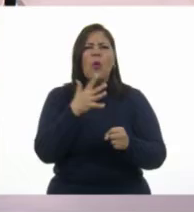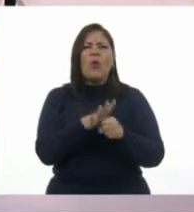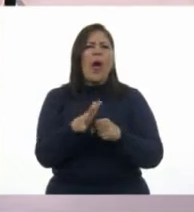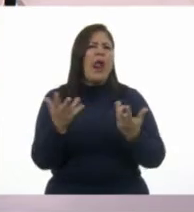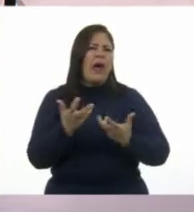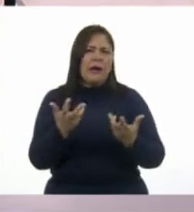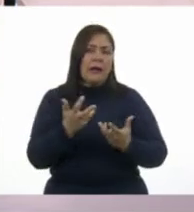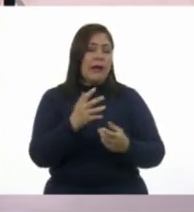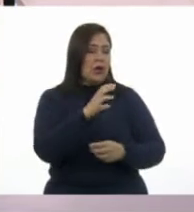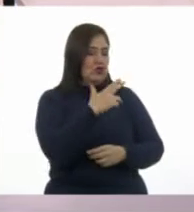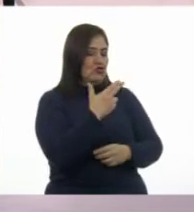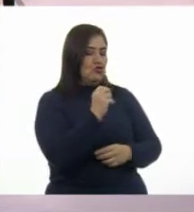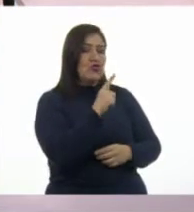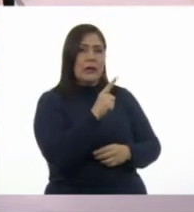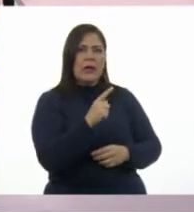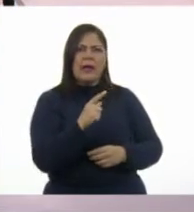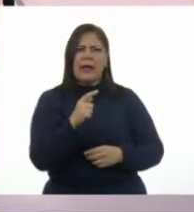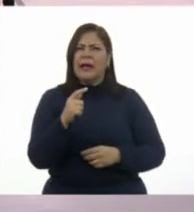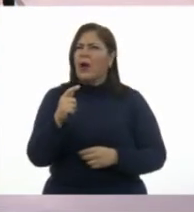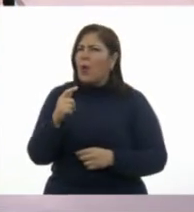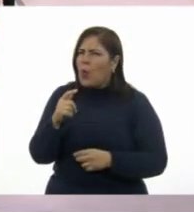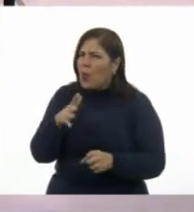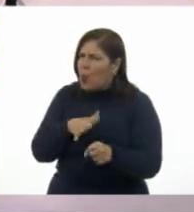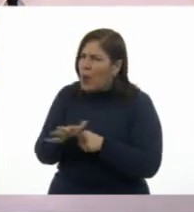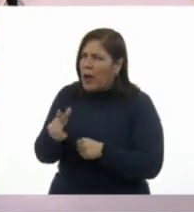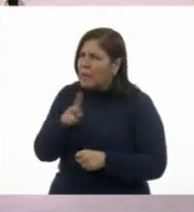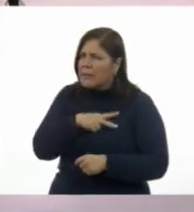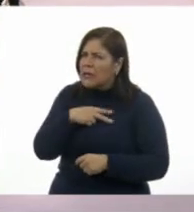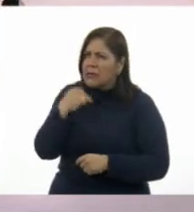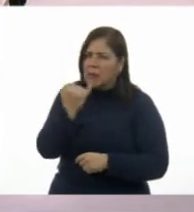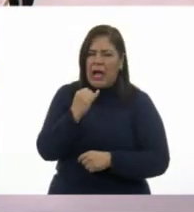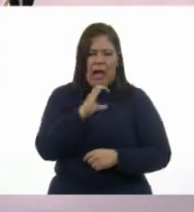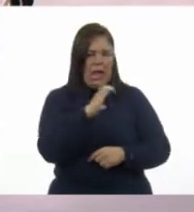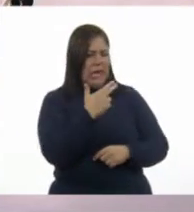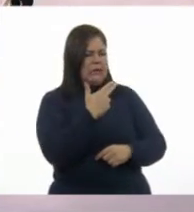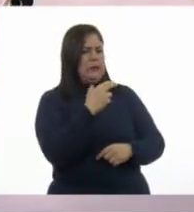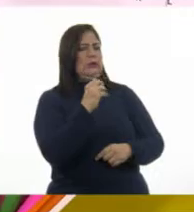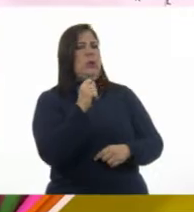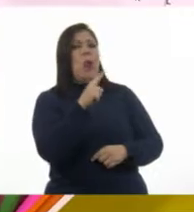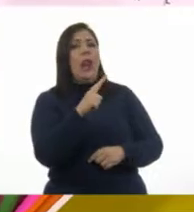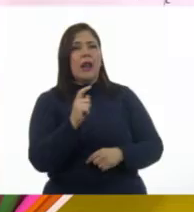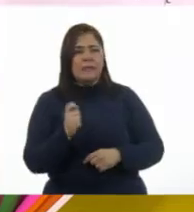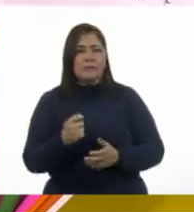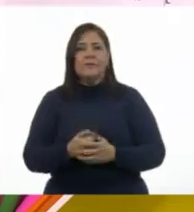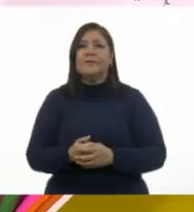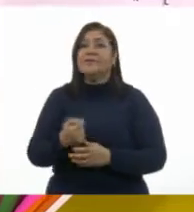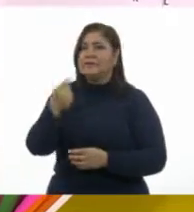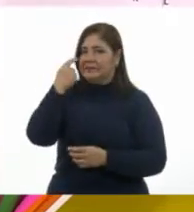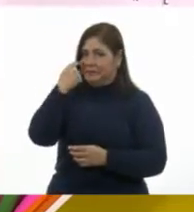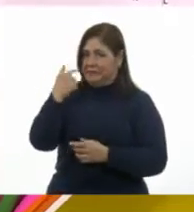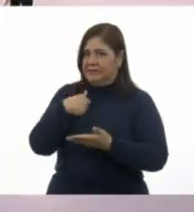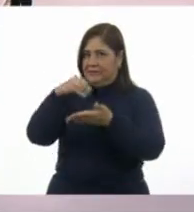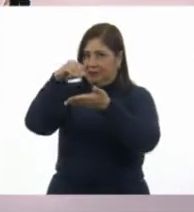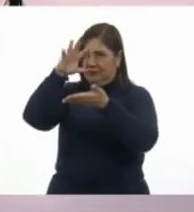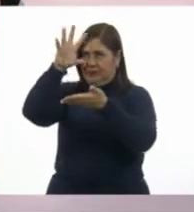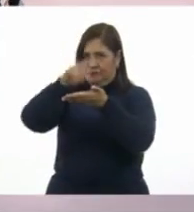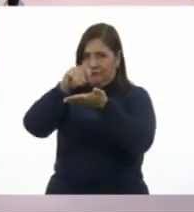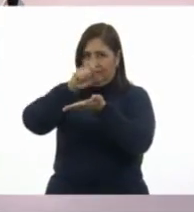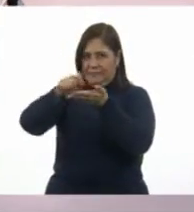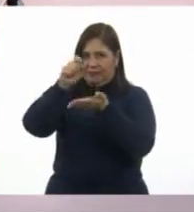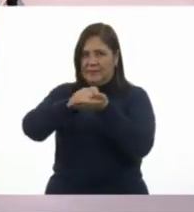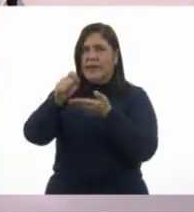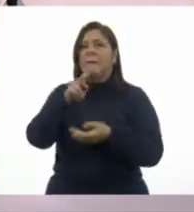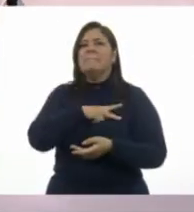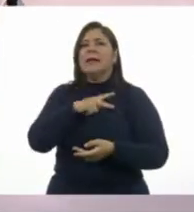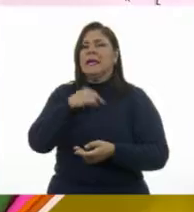Chol. ¿Qué lengua hablo? Chol. Voy a escribir el nombre de mi lengua. A ver, Pepe, ¿qué